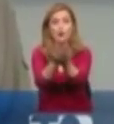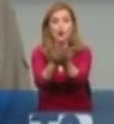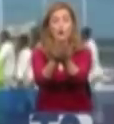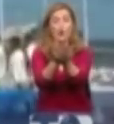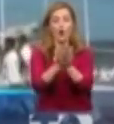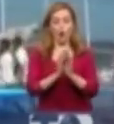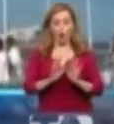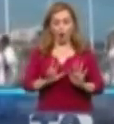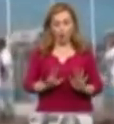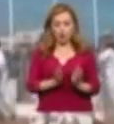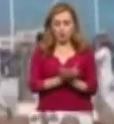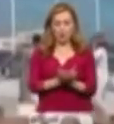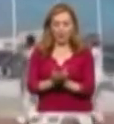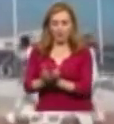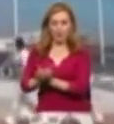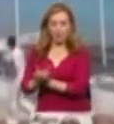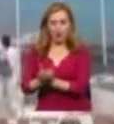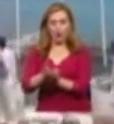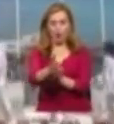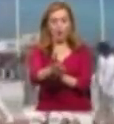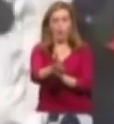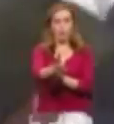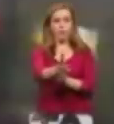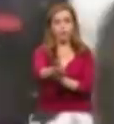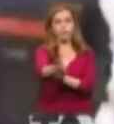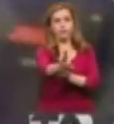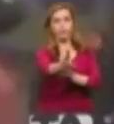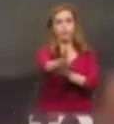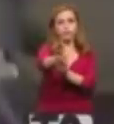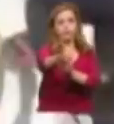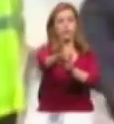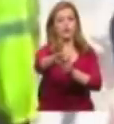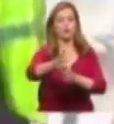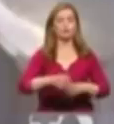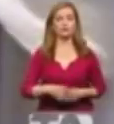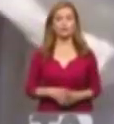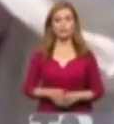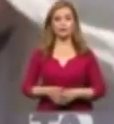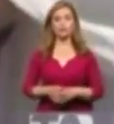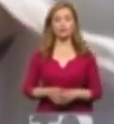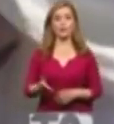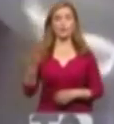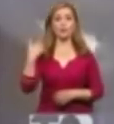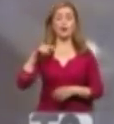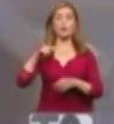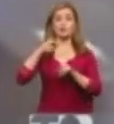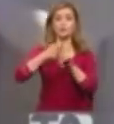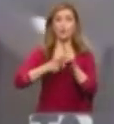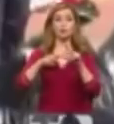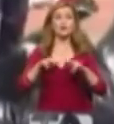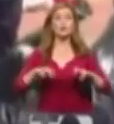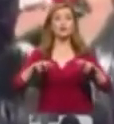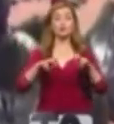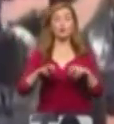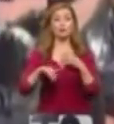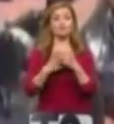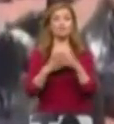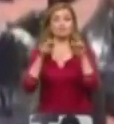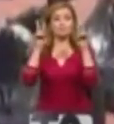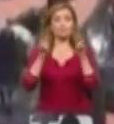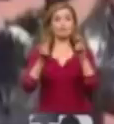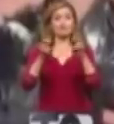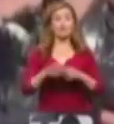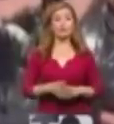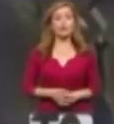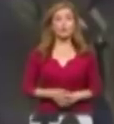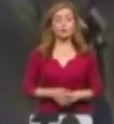embarcaciones menores. La detención se logró luego de varios meses de investigaciones, que esta organización empleaba una compleja red de abastecimiento